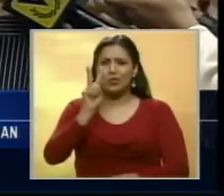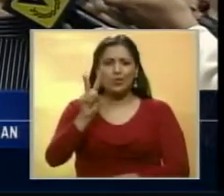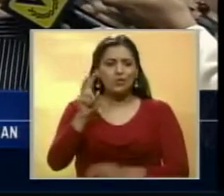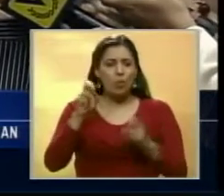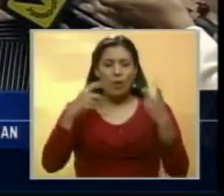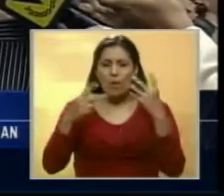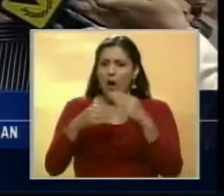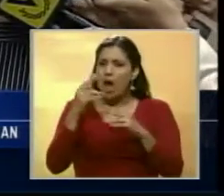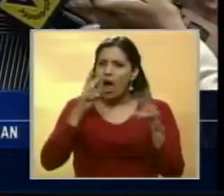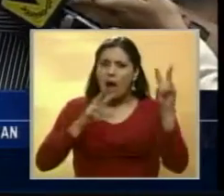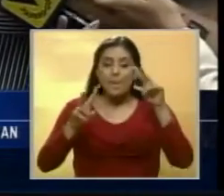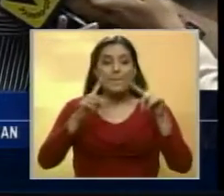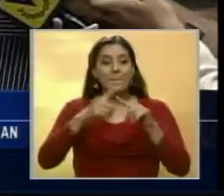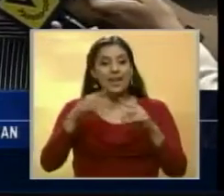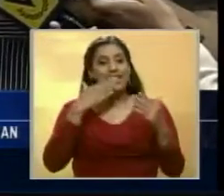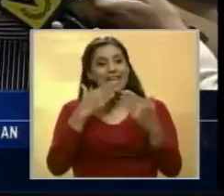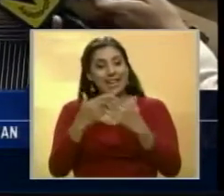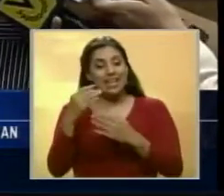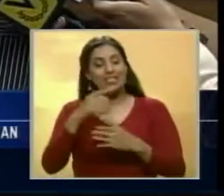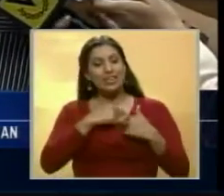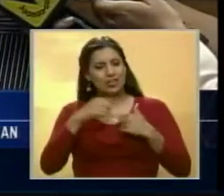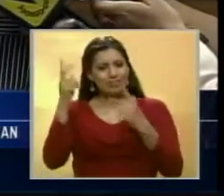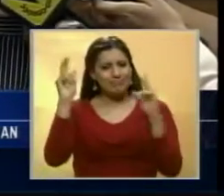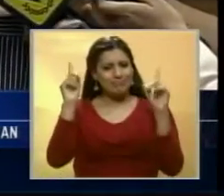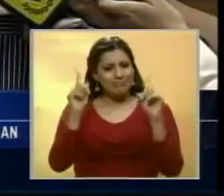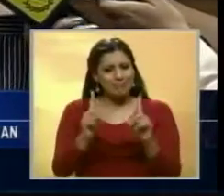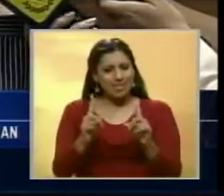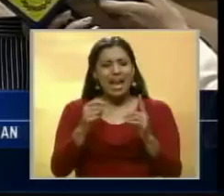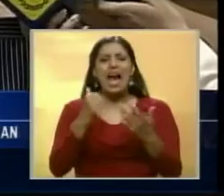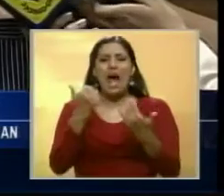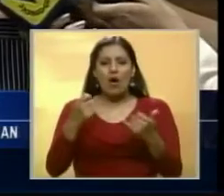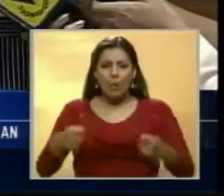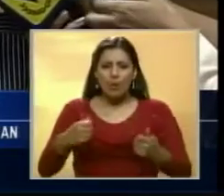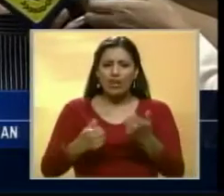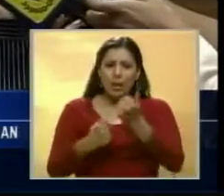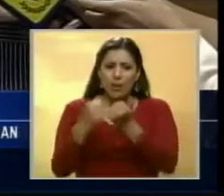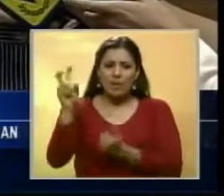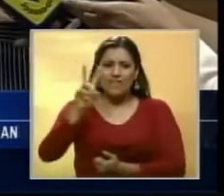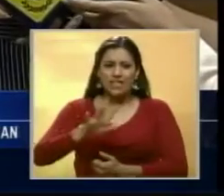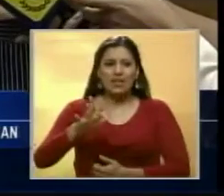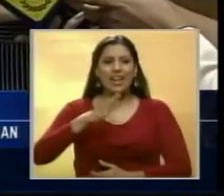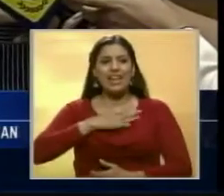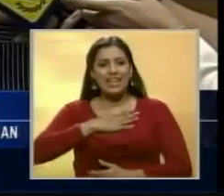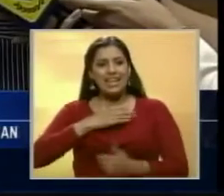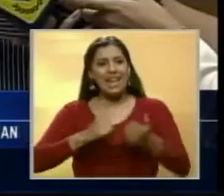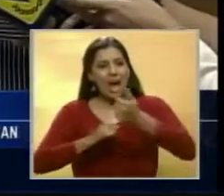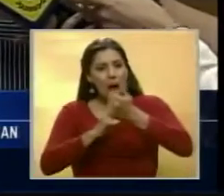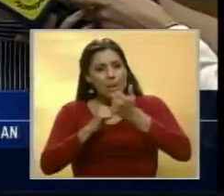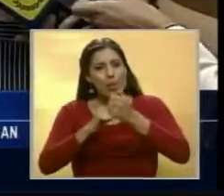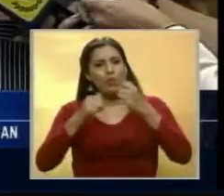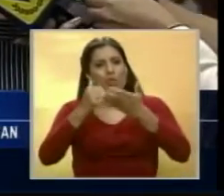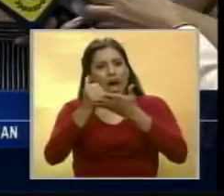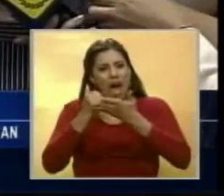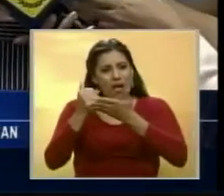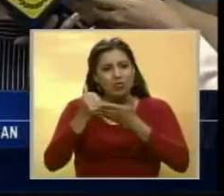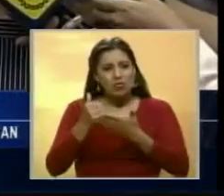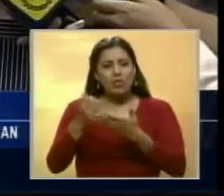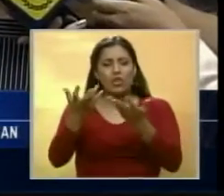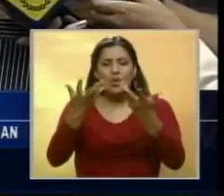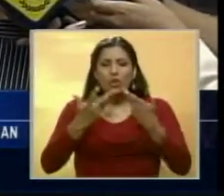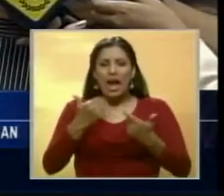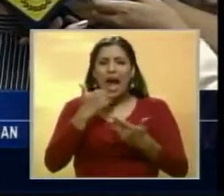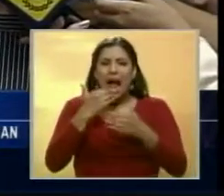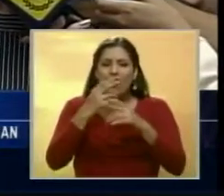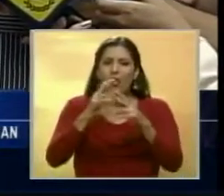además queremos agradecerles de corazón que estén aquí, que estén apostando a Venezuela, que se queden apoyándonos, ayudándonos, dándole